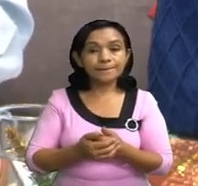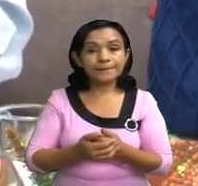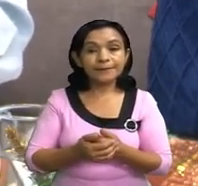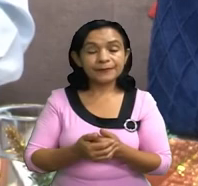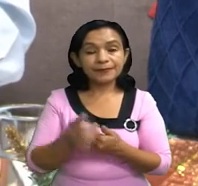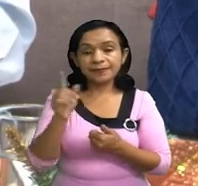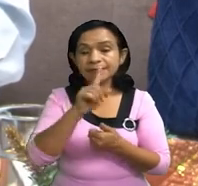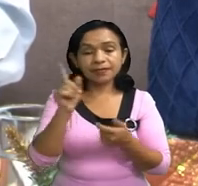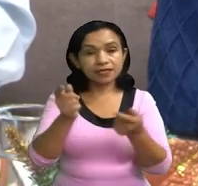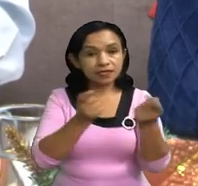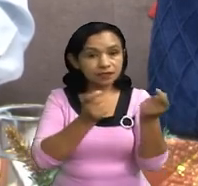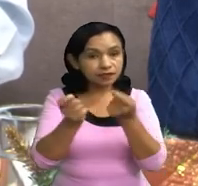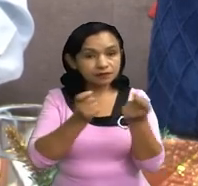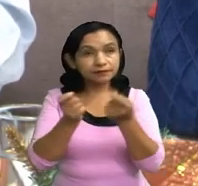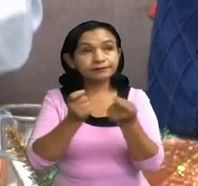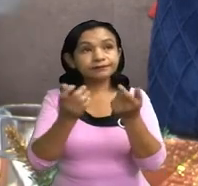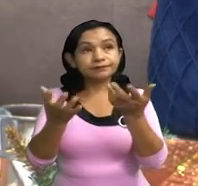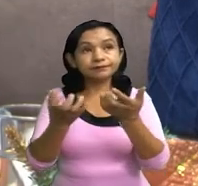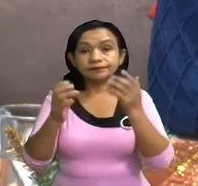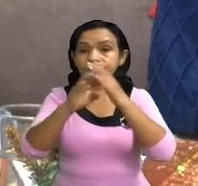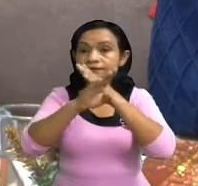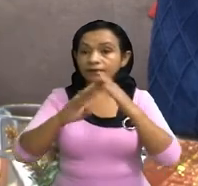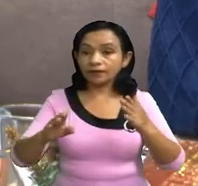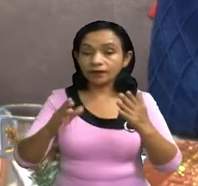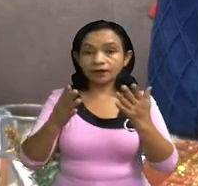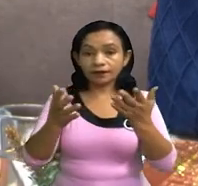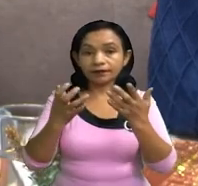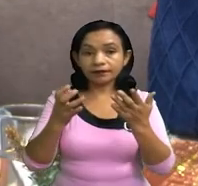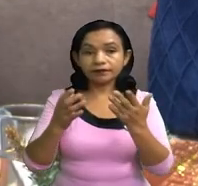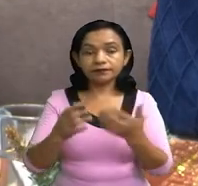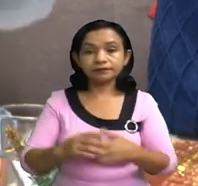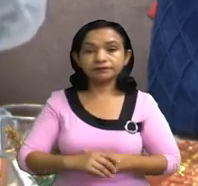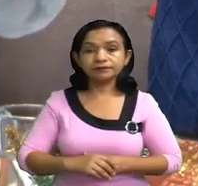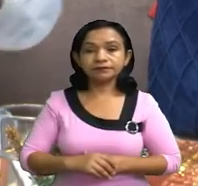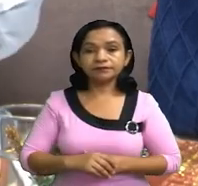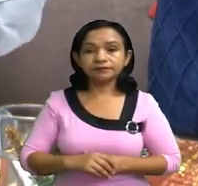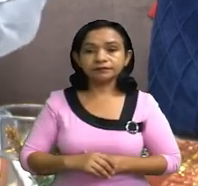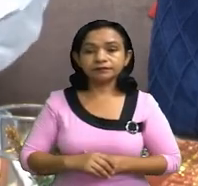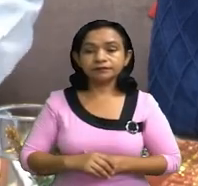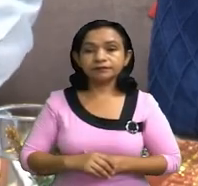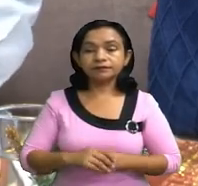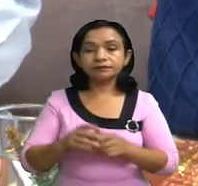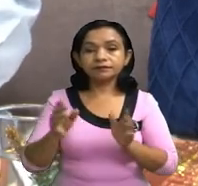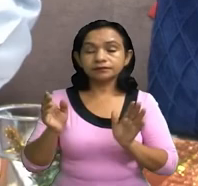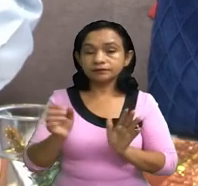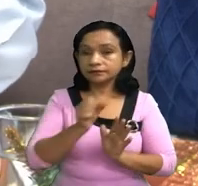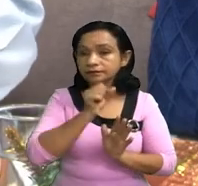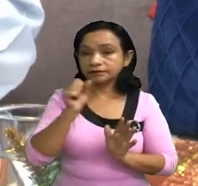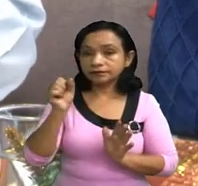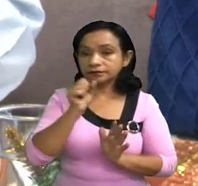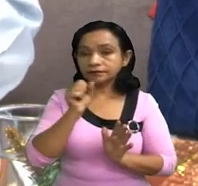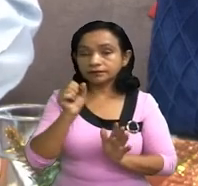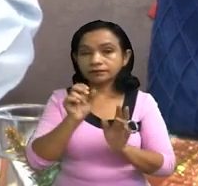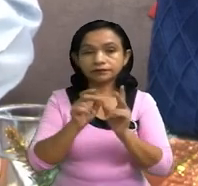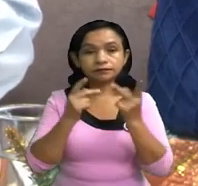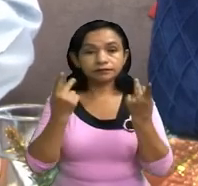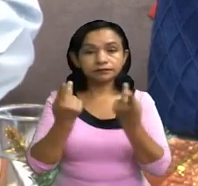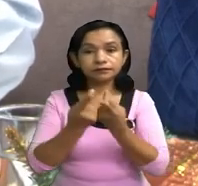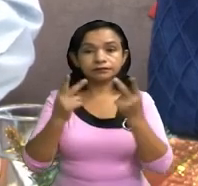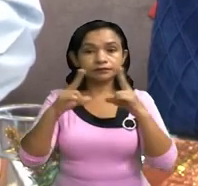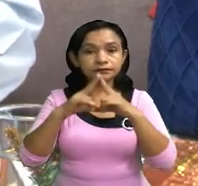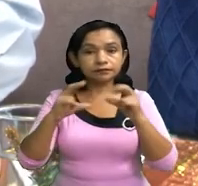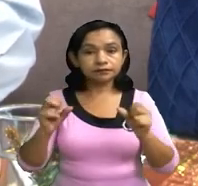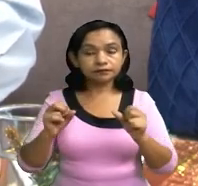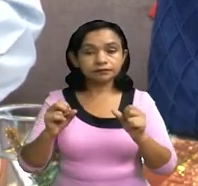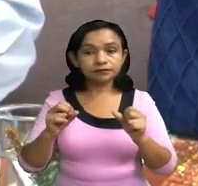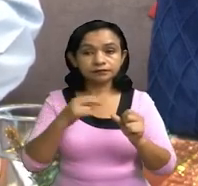dejen de manipular. Nosotros queremos la paz y por eso yo quiero. Adelante, tiene el espacio. Esta es una cancioncita, pueblo nicaragüense, y